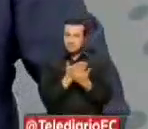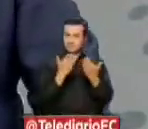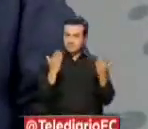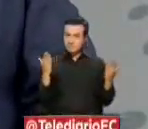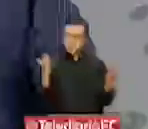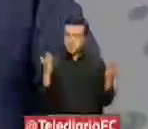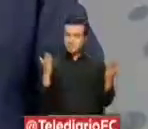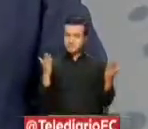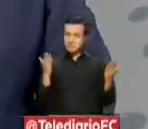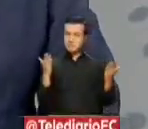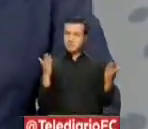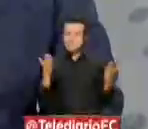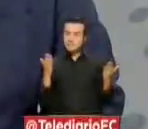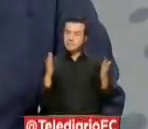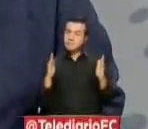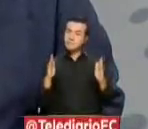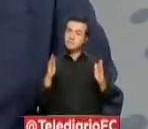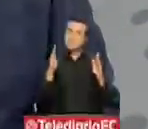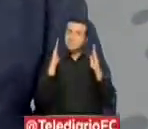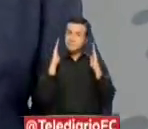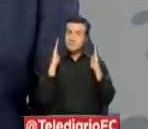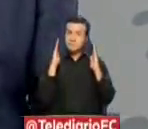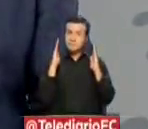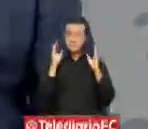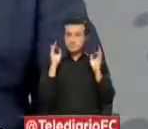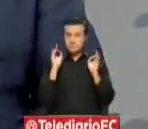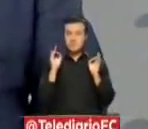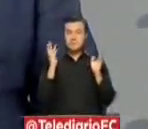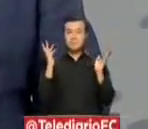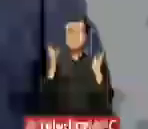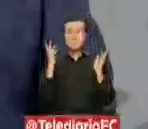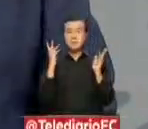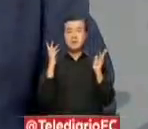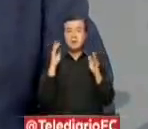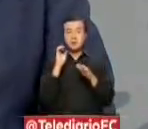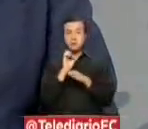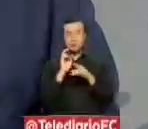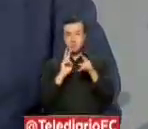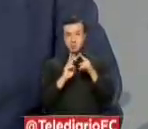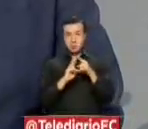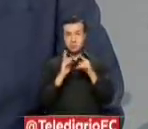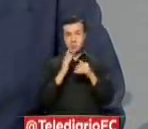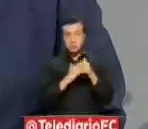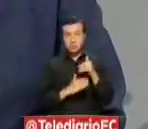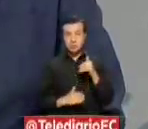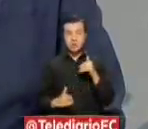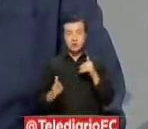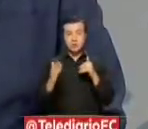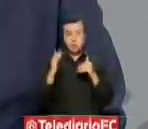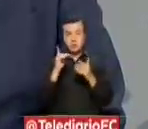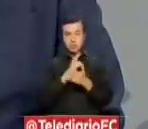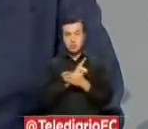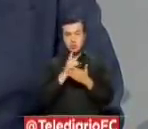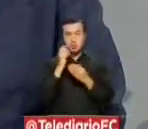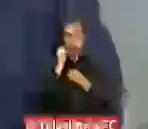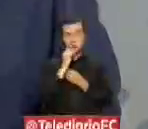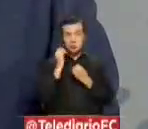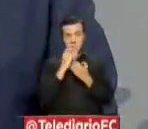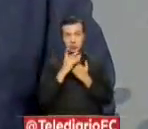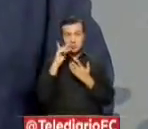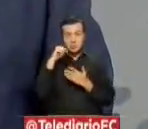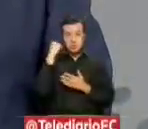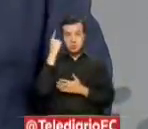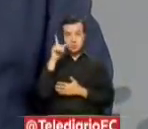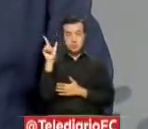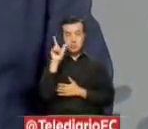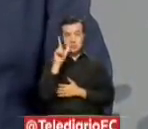por vernos y por escucharnos a través de la señal de Ecuador TV en el curso de esta semana de información. Próximo